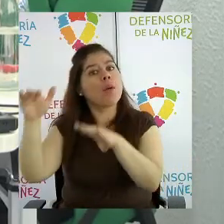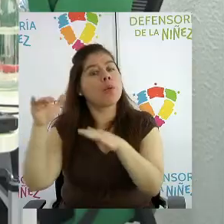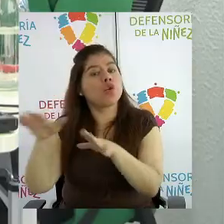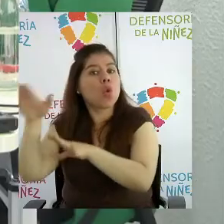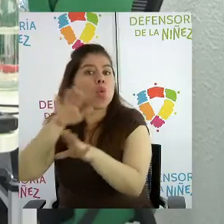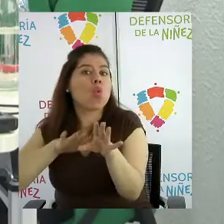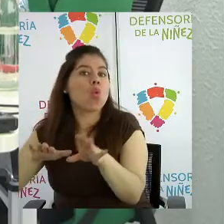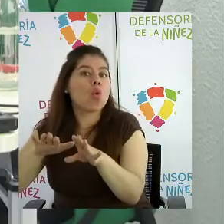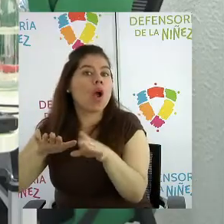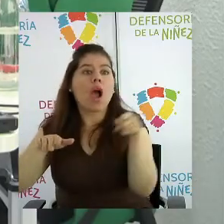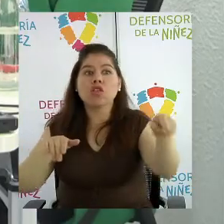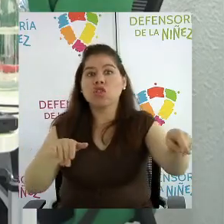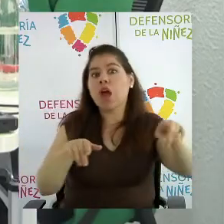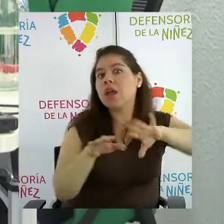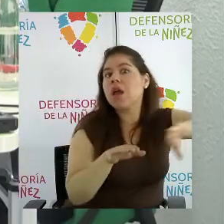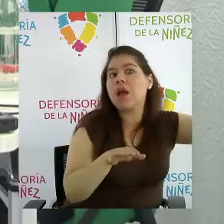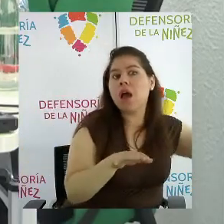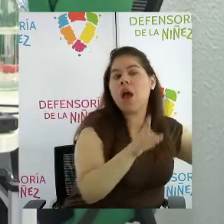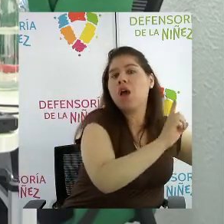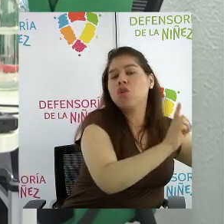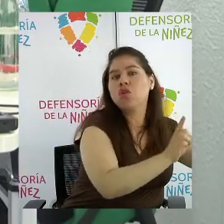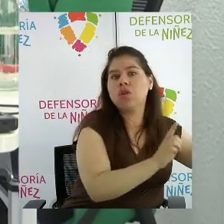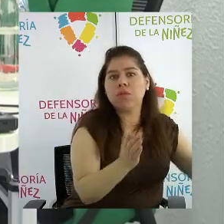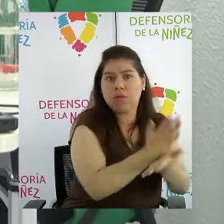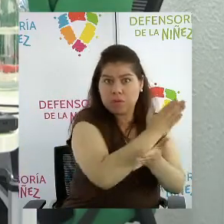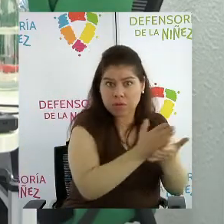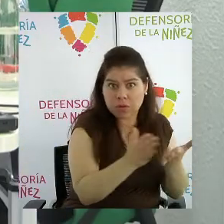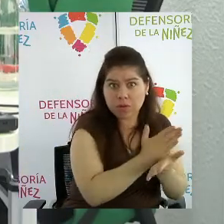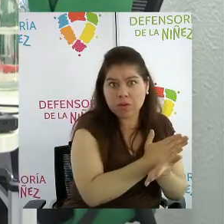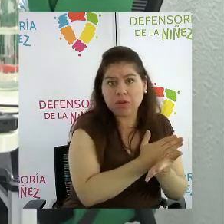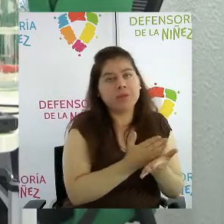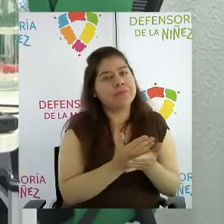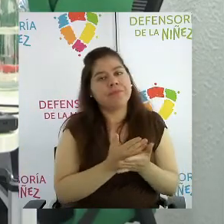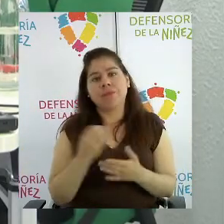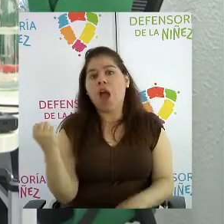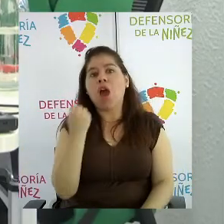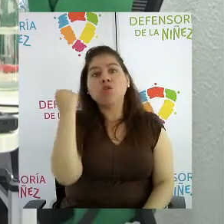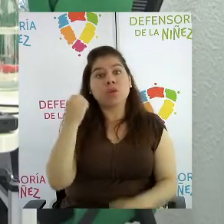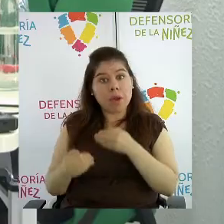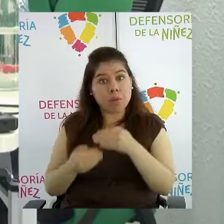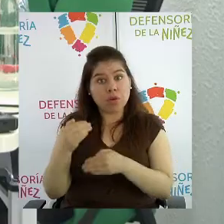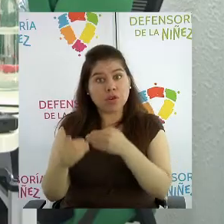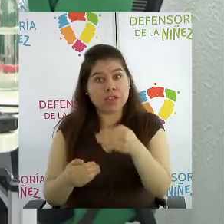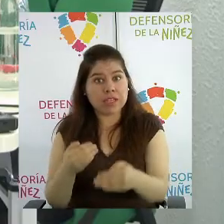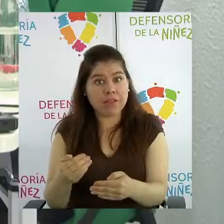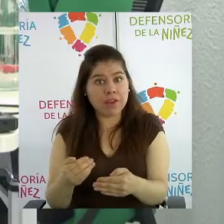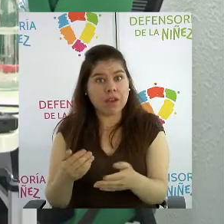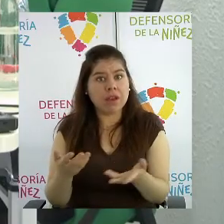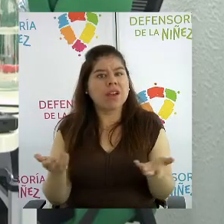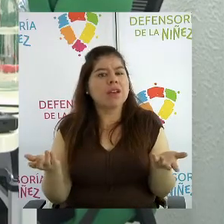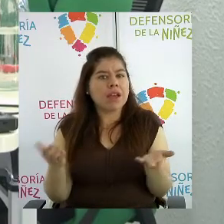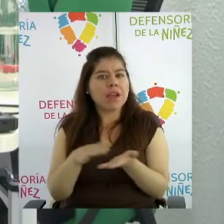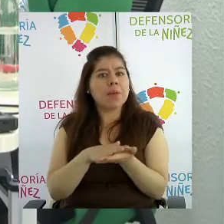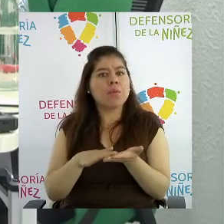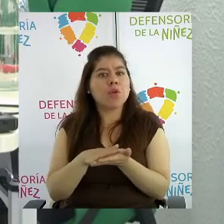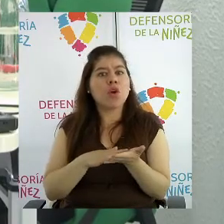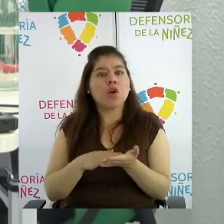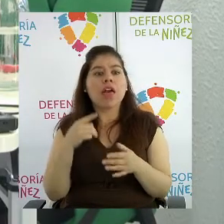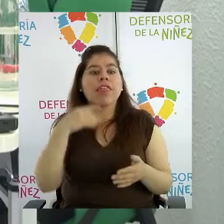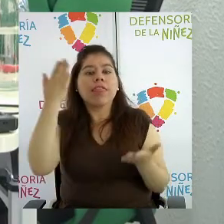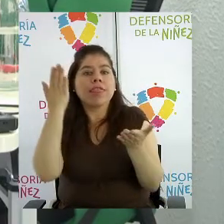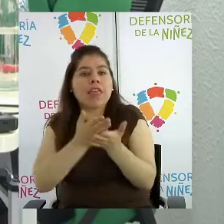distinta ya no me gustan tanto. El mejor ejemplo de ello es la autonomía progresiva. Porque la autonomía progresiva, para decir que deben ser